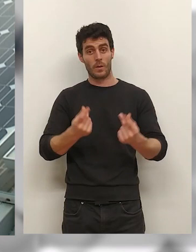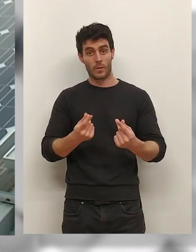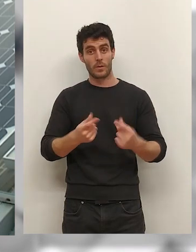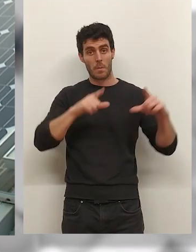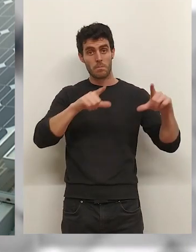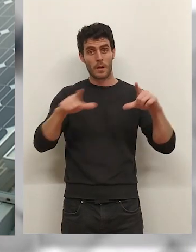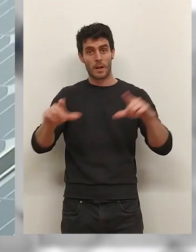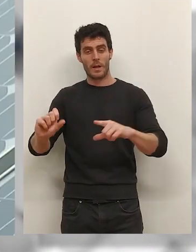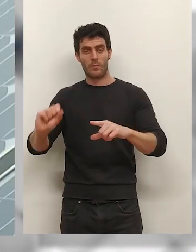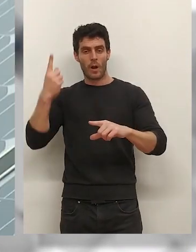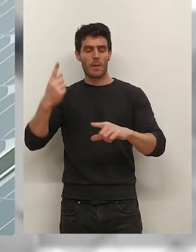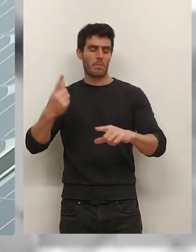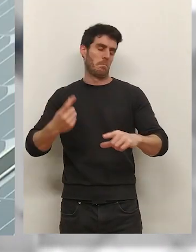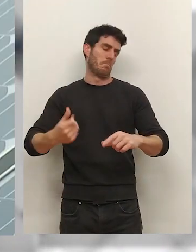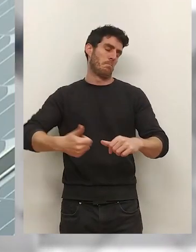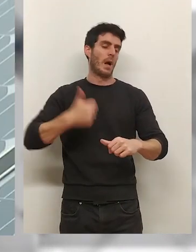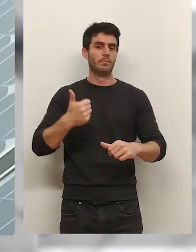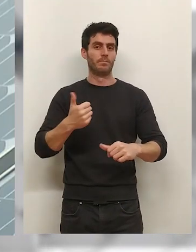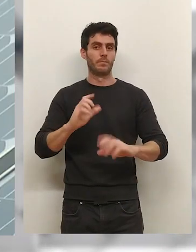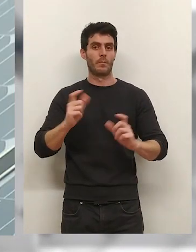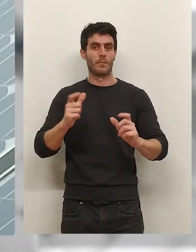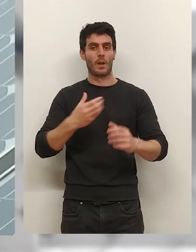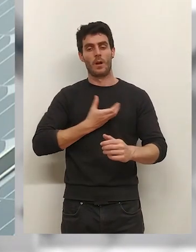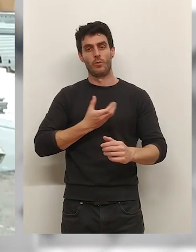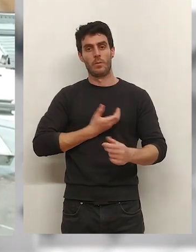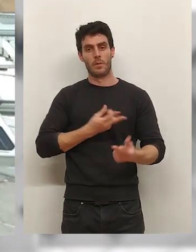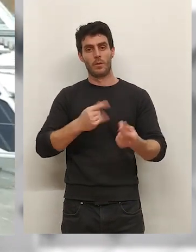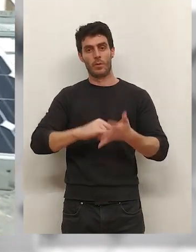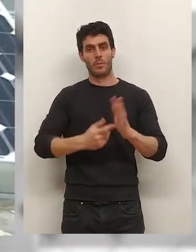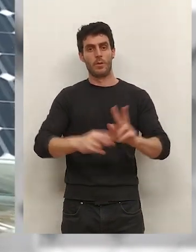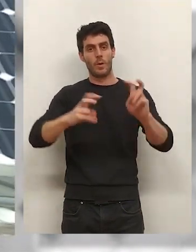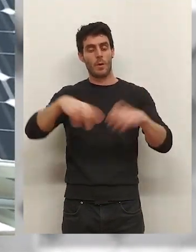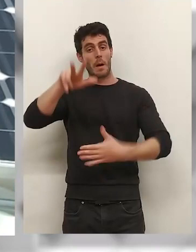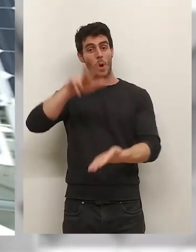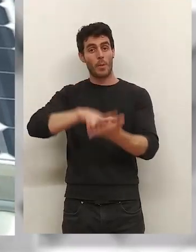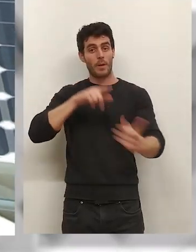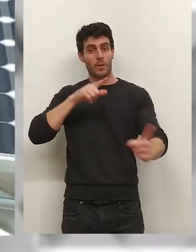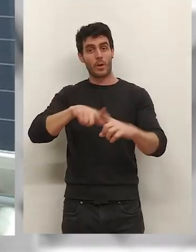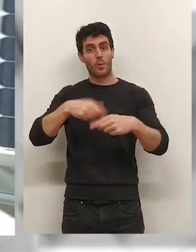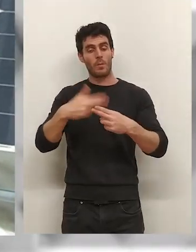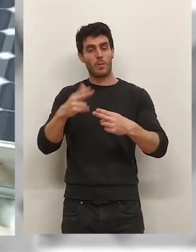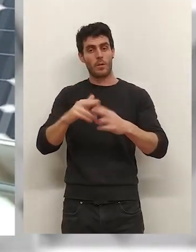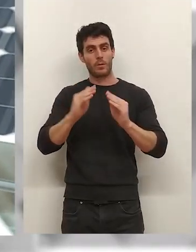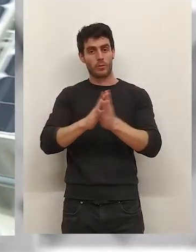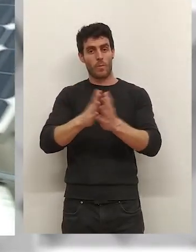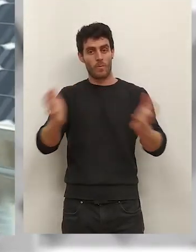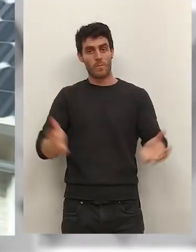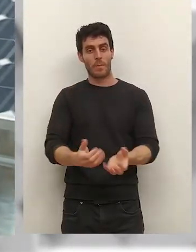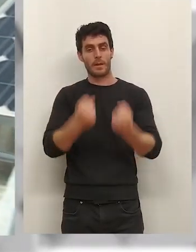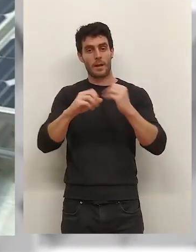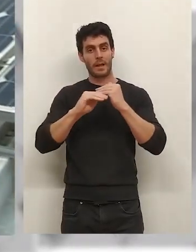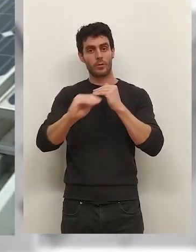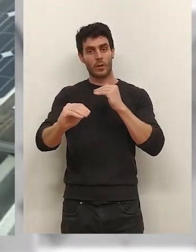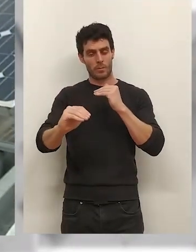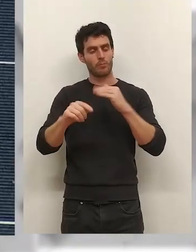Logroño coloca más paneles solares. La Junta de Gobierno local ha aprobado un nuevo proyecto para continuar con su política de fomentar la